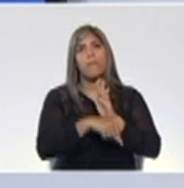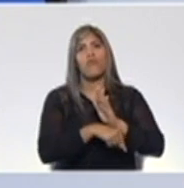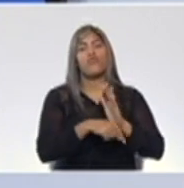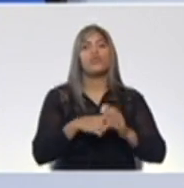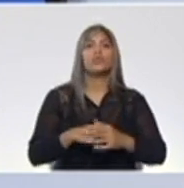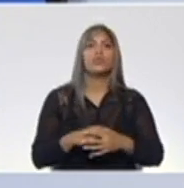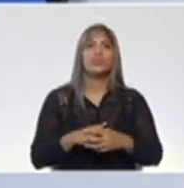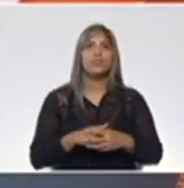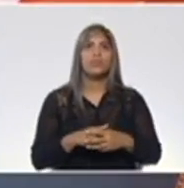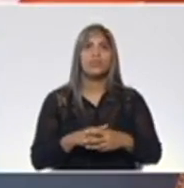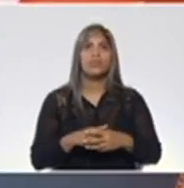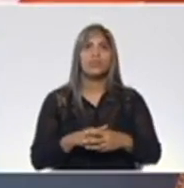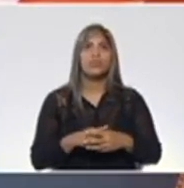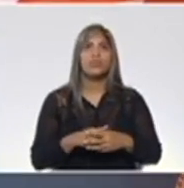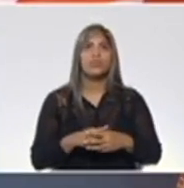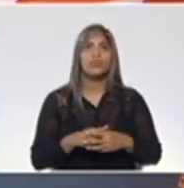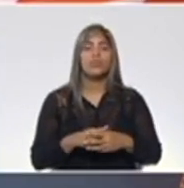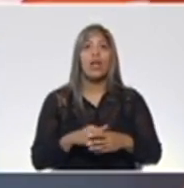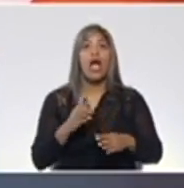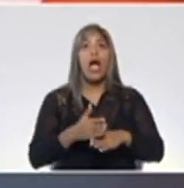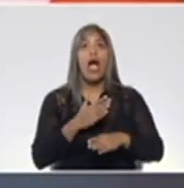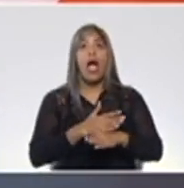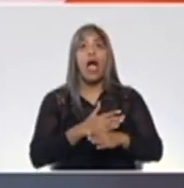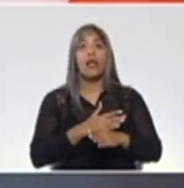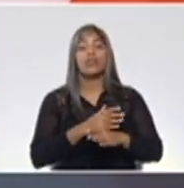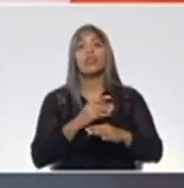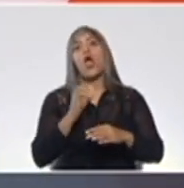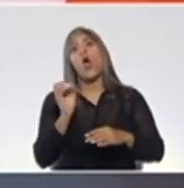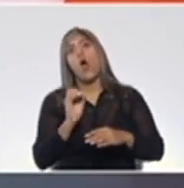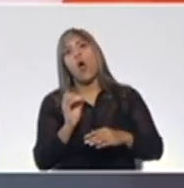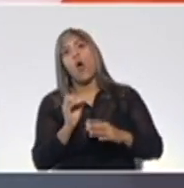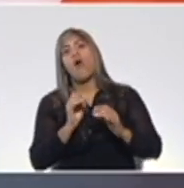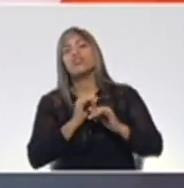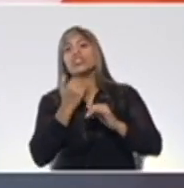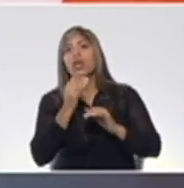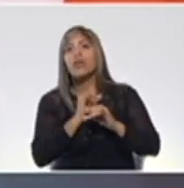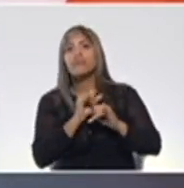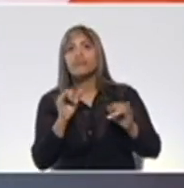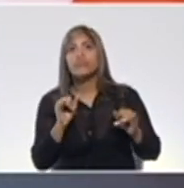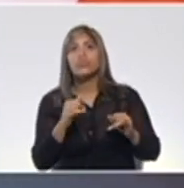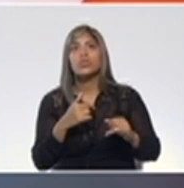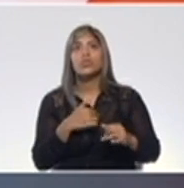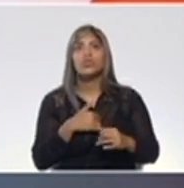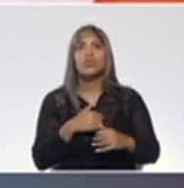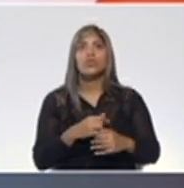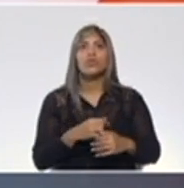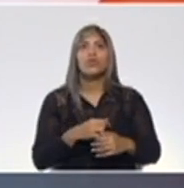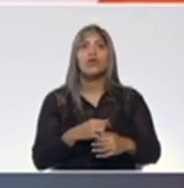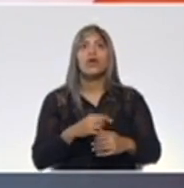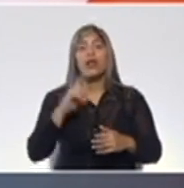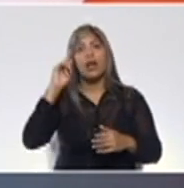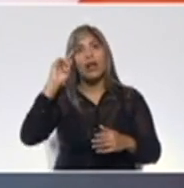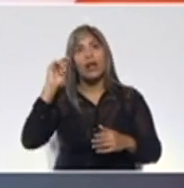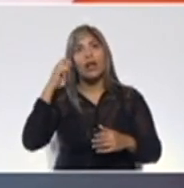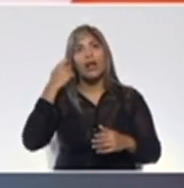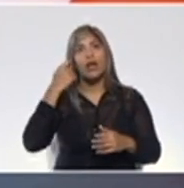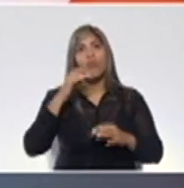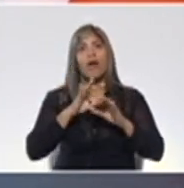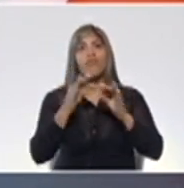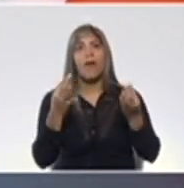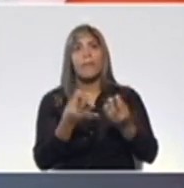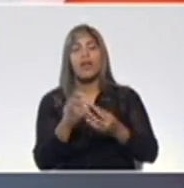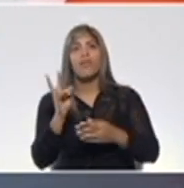profundidad. Antes de avanzar o para finalizar, no quiero irme sin nuevamente recordarle a la